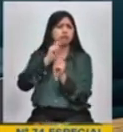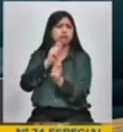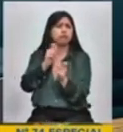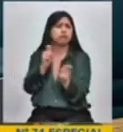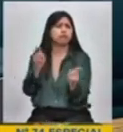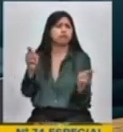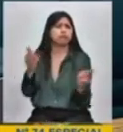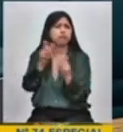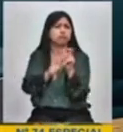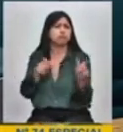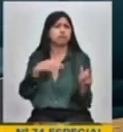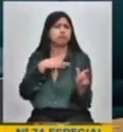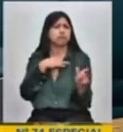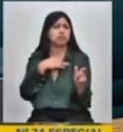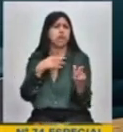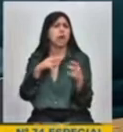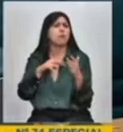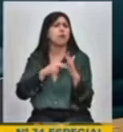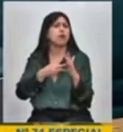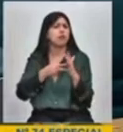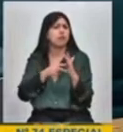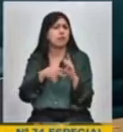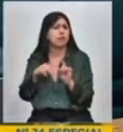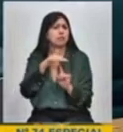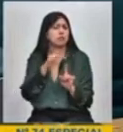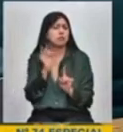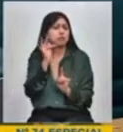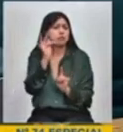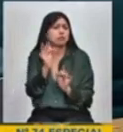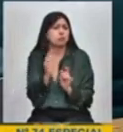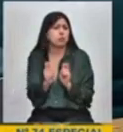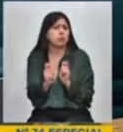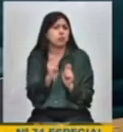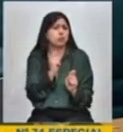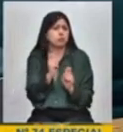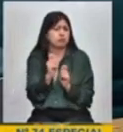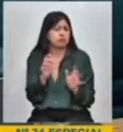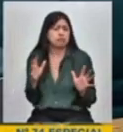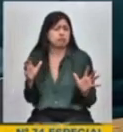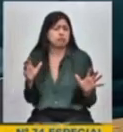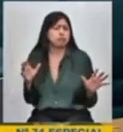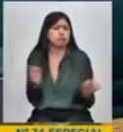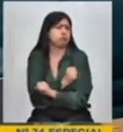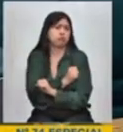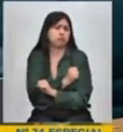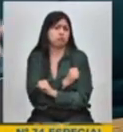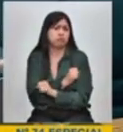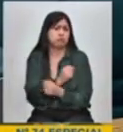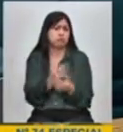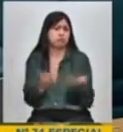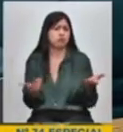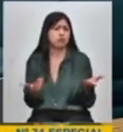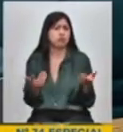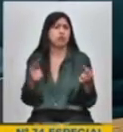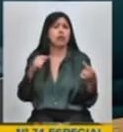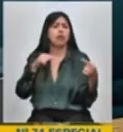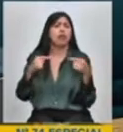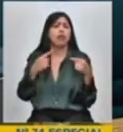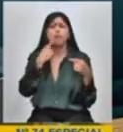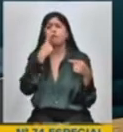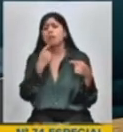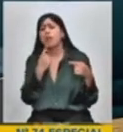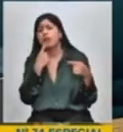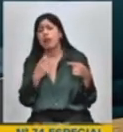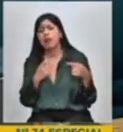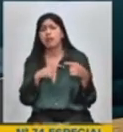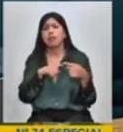a los ciudadanos frente a una situación que podría ser desastrosa. Un incidente entre Finlandia y Alemania